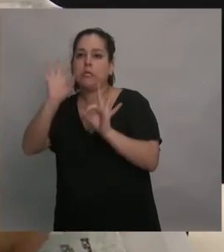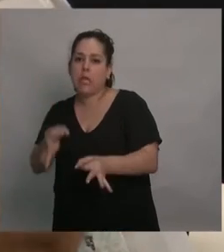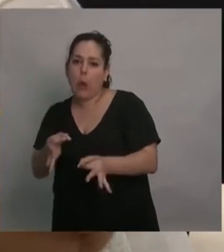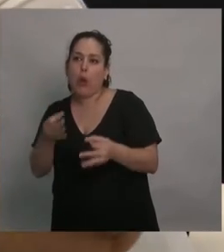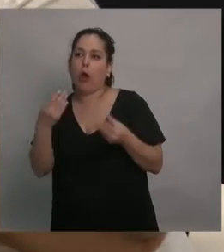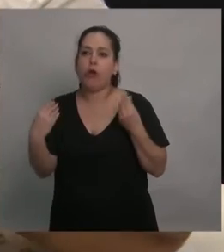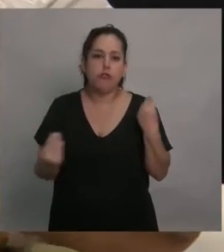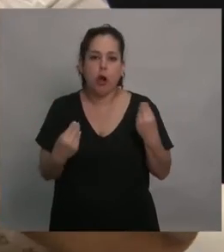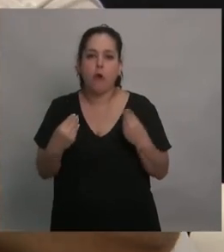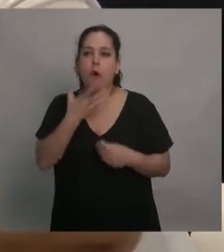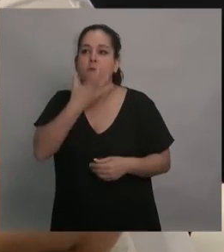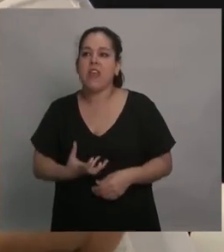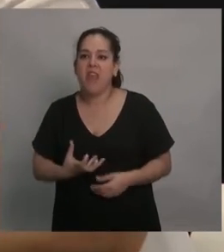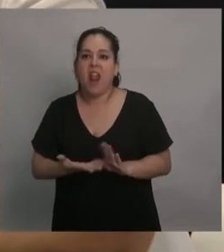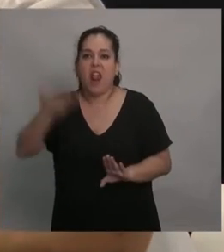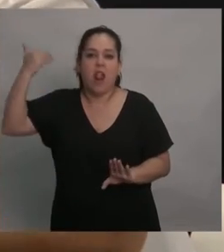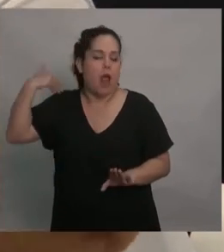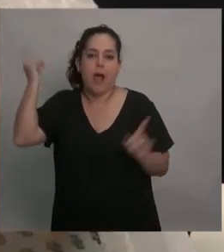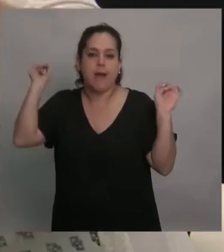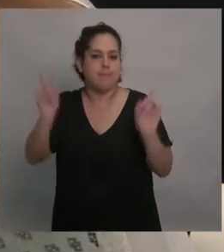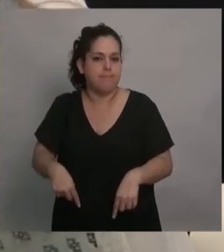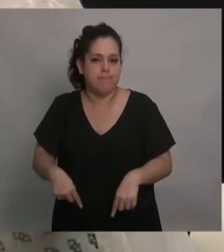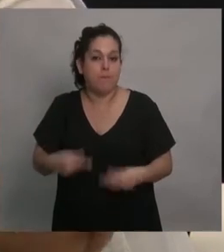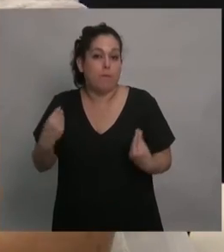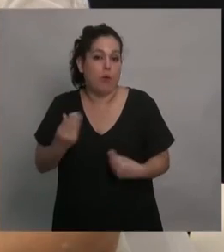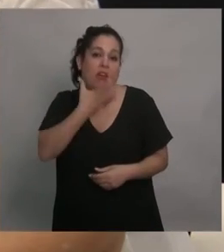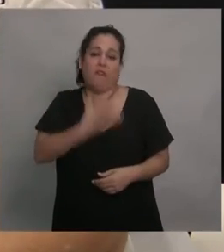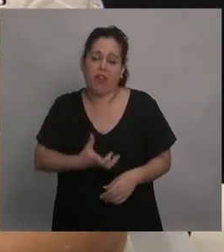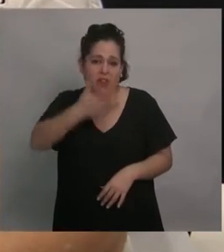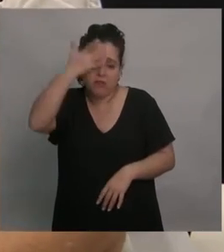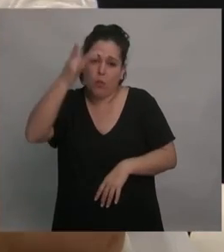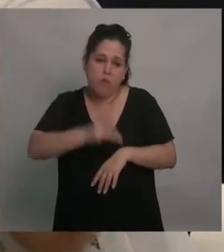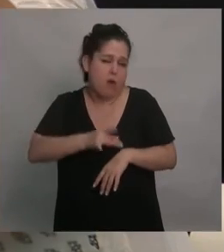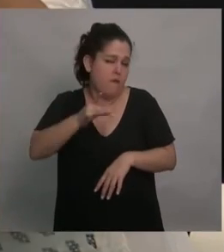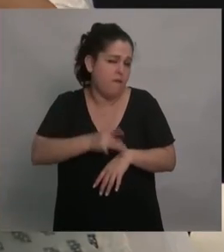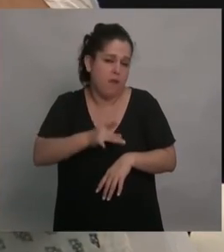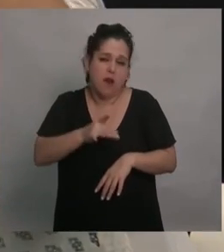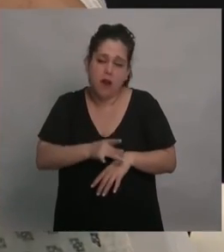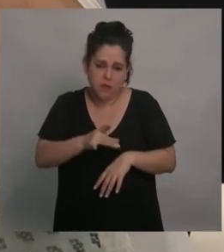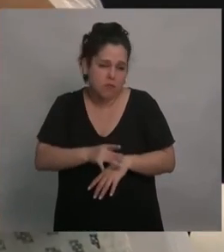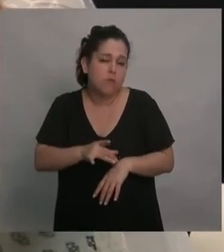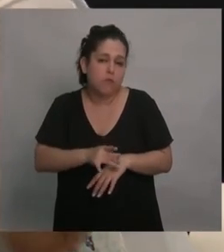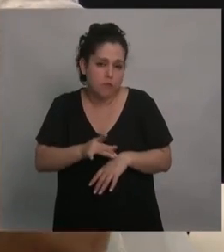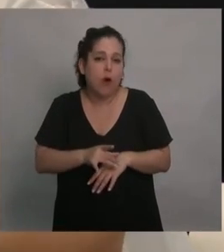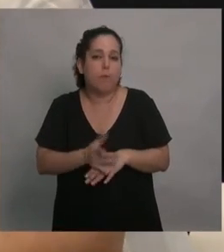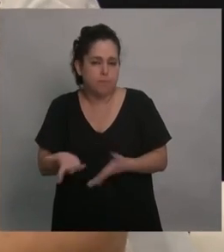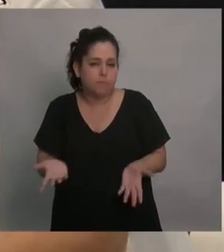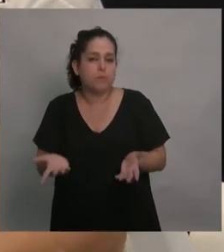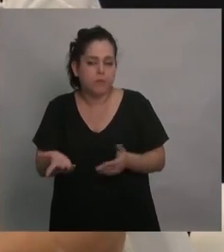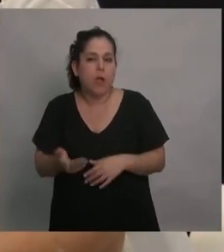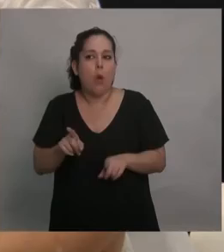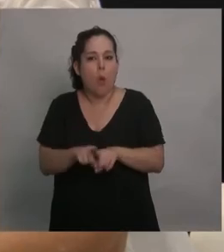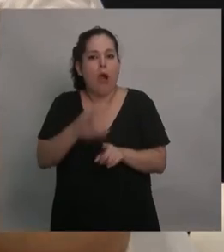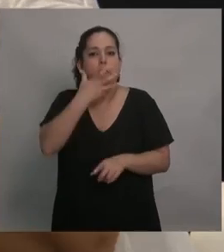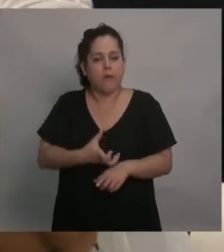ya la presencia de Fidel, porque Fidel estaba enfermo, aunque tenía la luz y la guía de